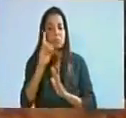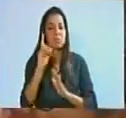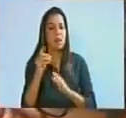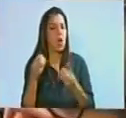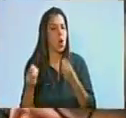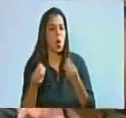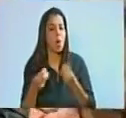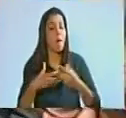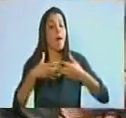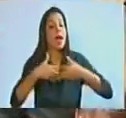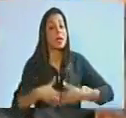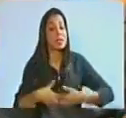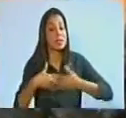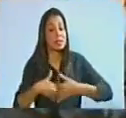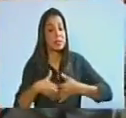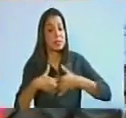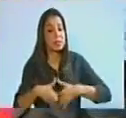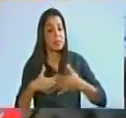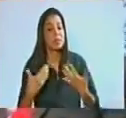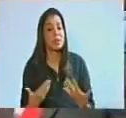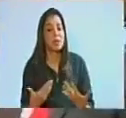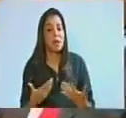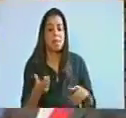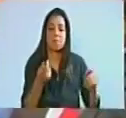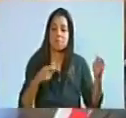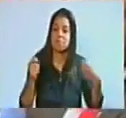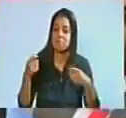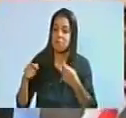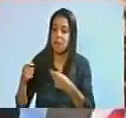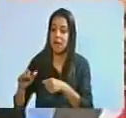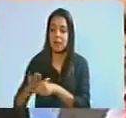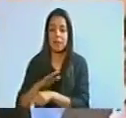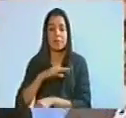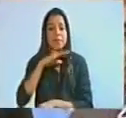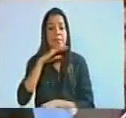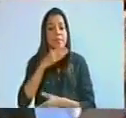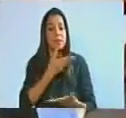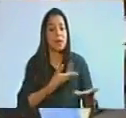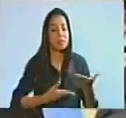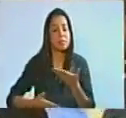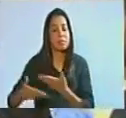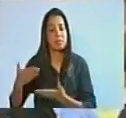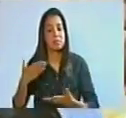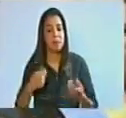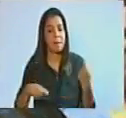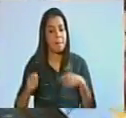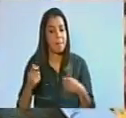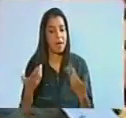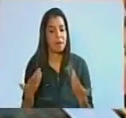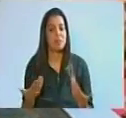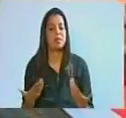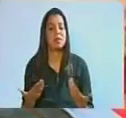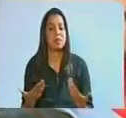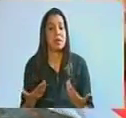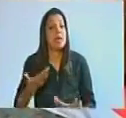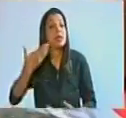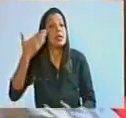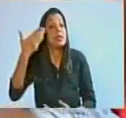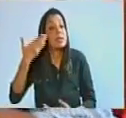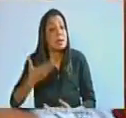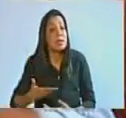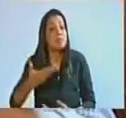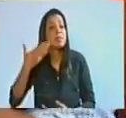de la producción, de la distribución y de la comercialización. Es muy